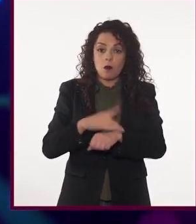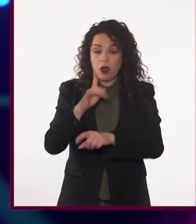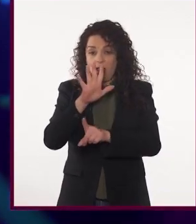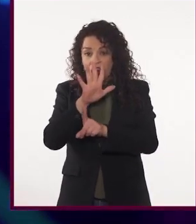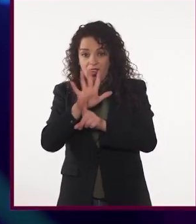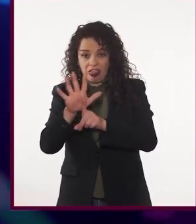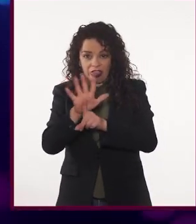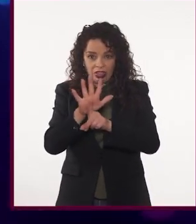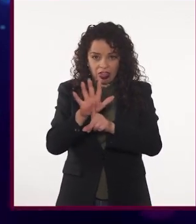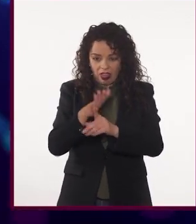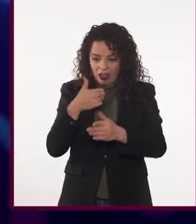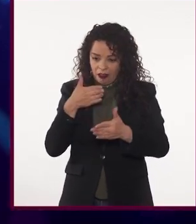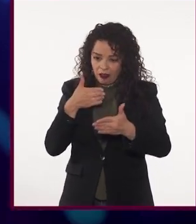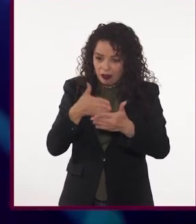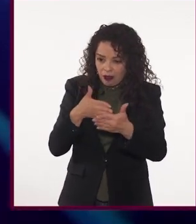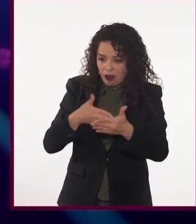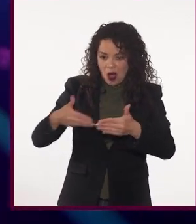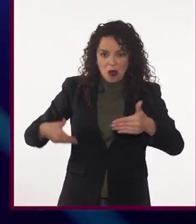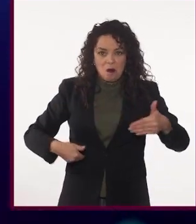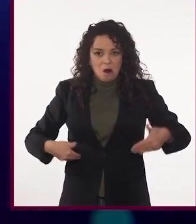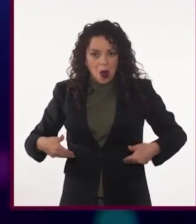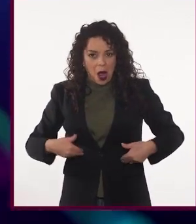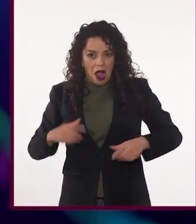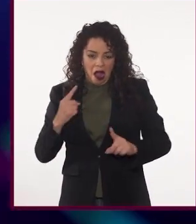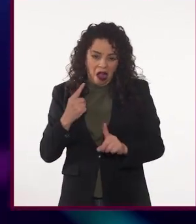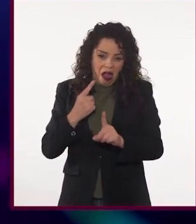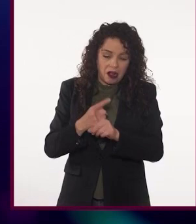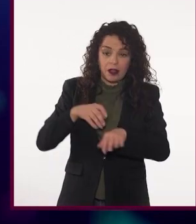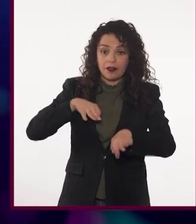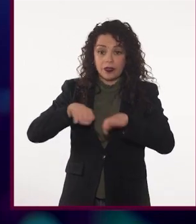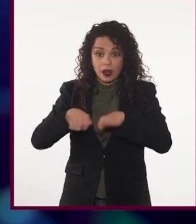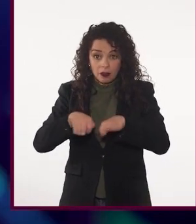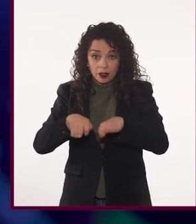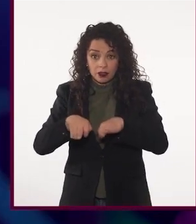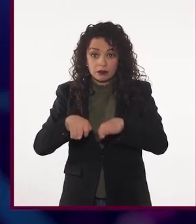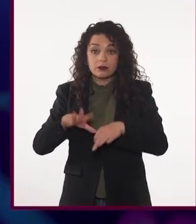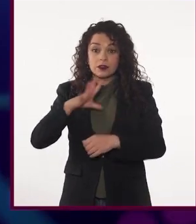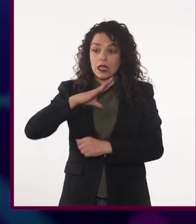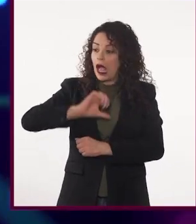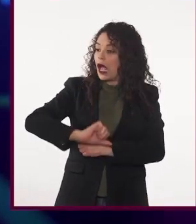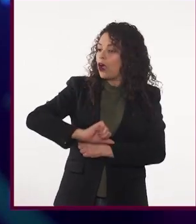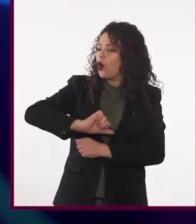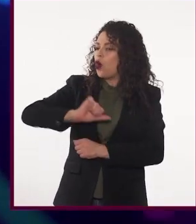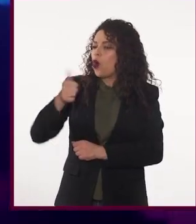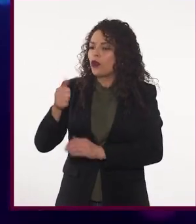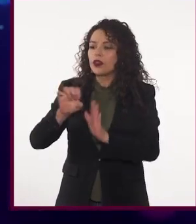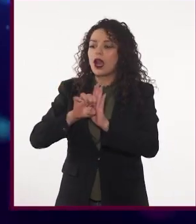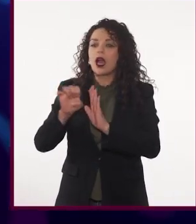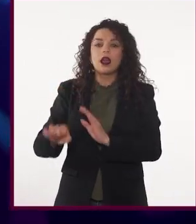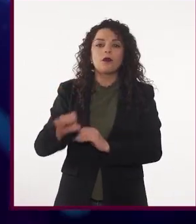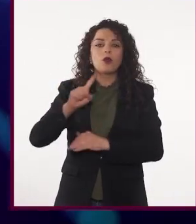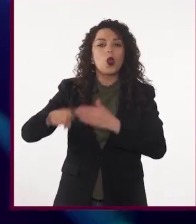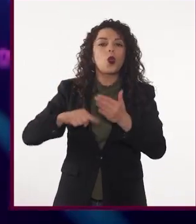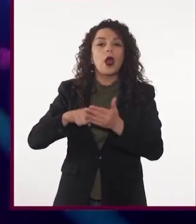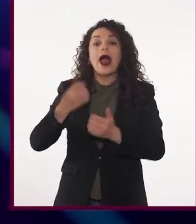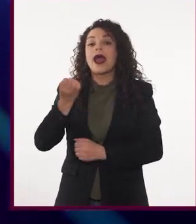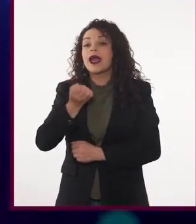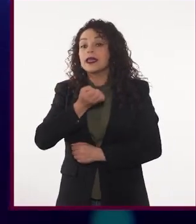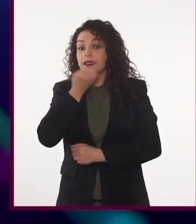y el hostigamiento laboral se vive en otro ámbito, por ejemplo, en el ámbito